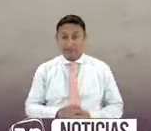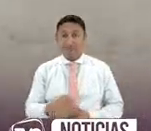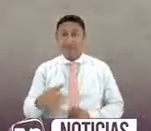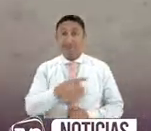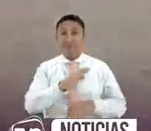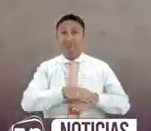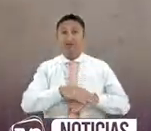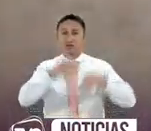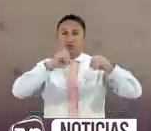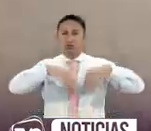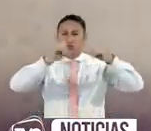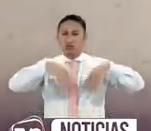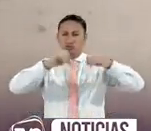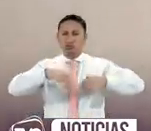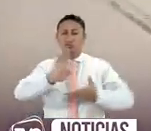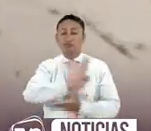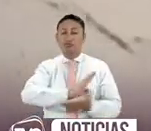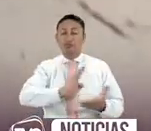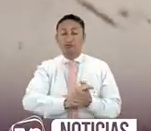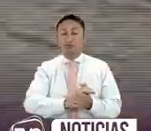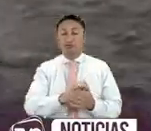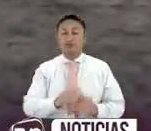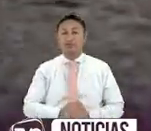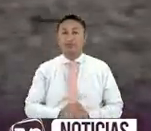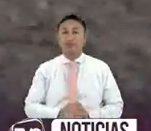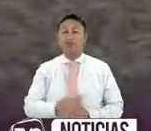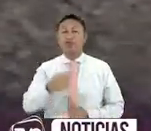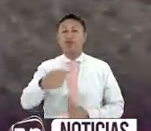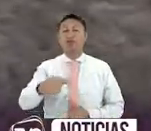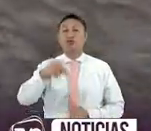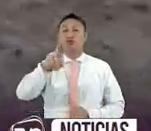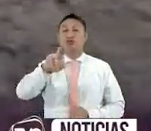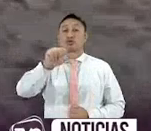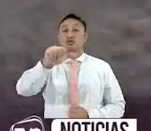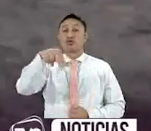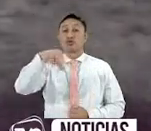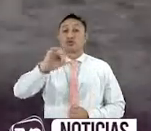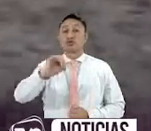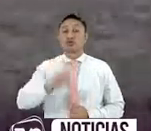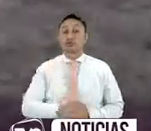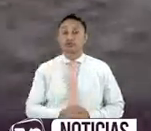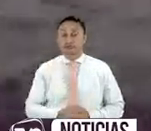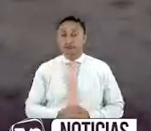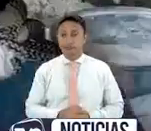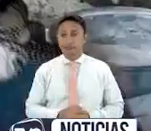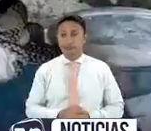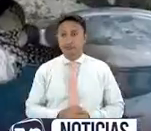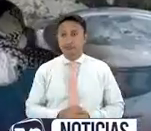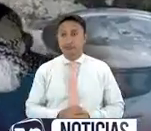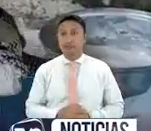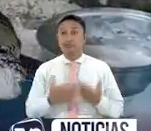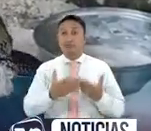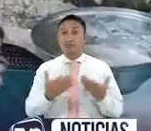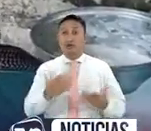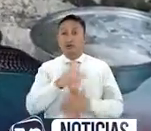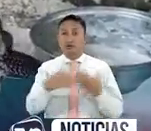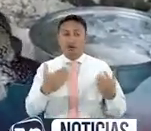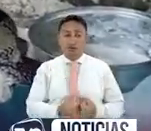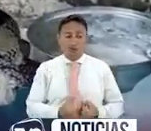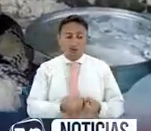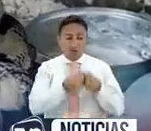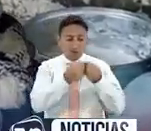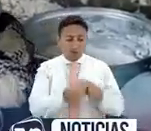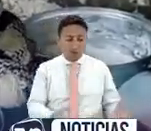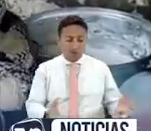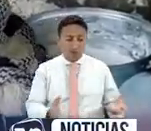temporal que afectó al barrio Santa Teresita en el cantón hanano claro mis cosas todito aquí mismo